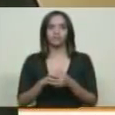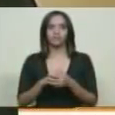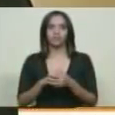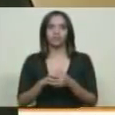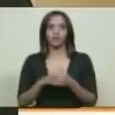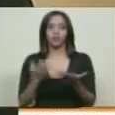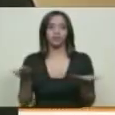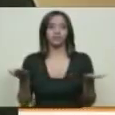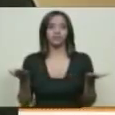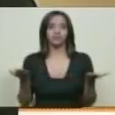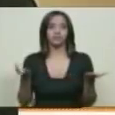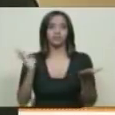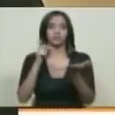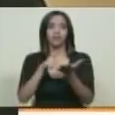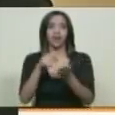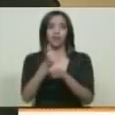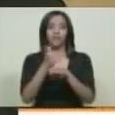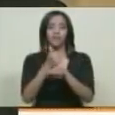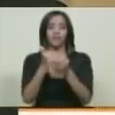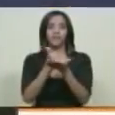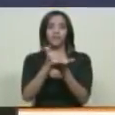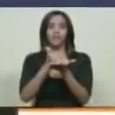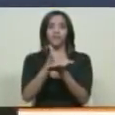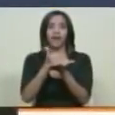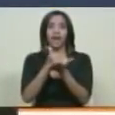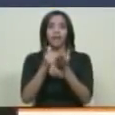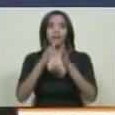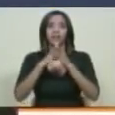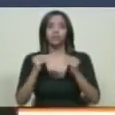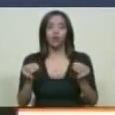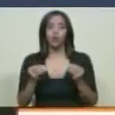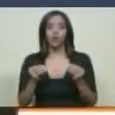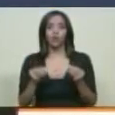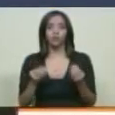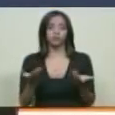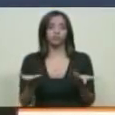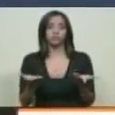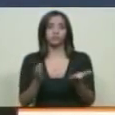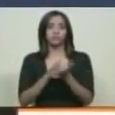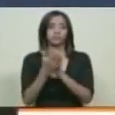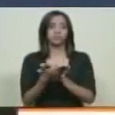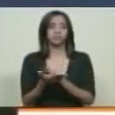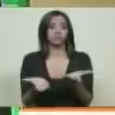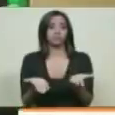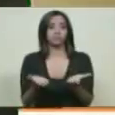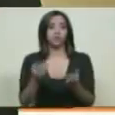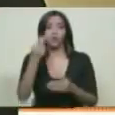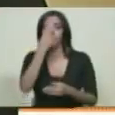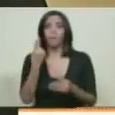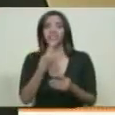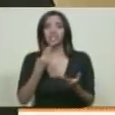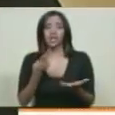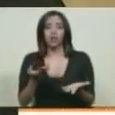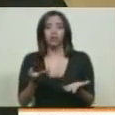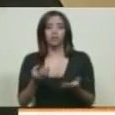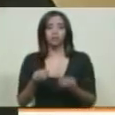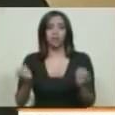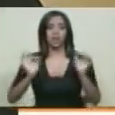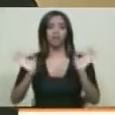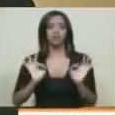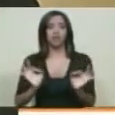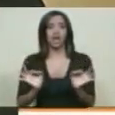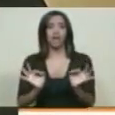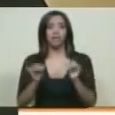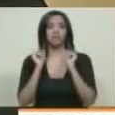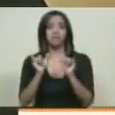Siguen vacíos. Sí. Prometieron que sí iban a reponer. ¿Por qué no reponían? ¿Por qué dejaron de reponer? ¿Por qué